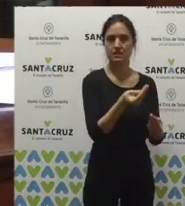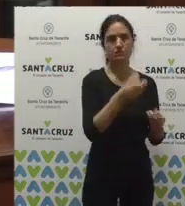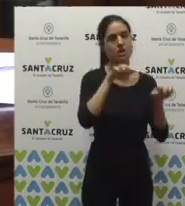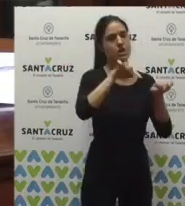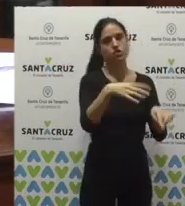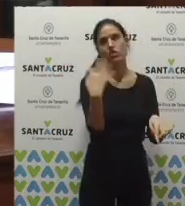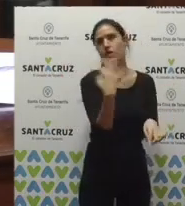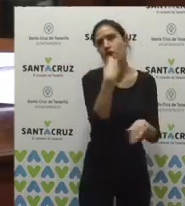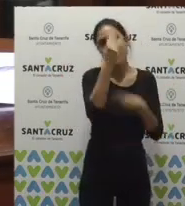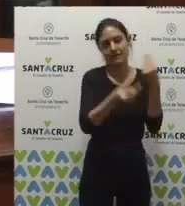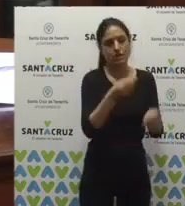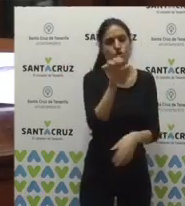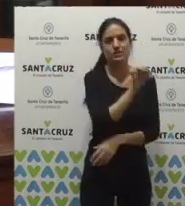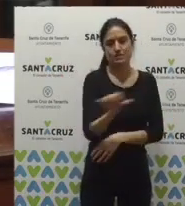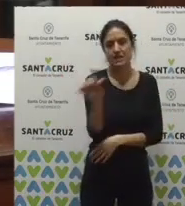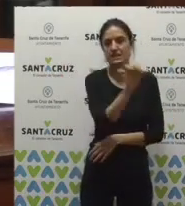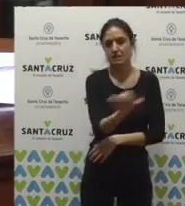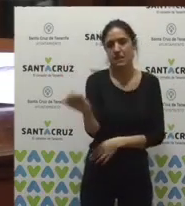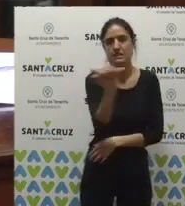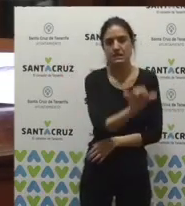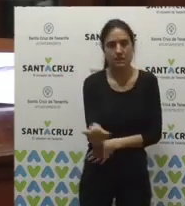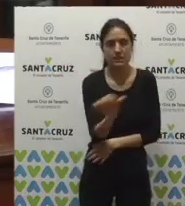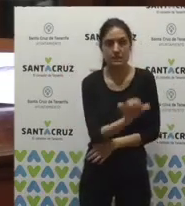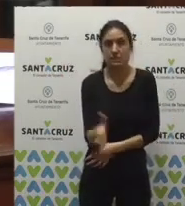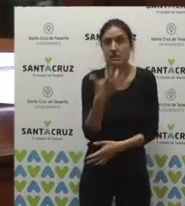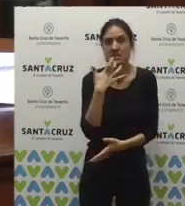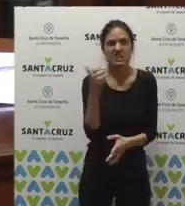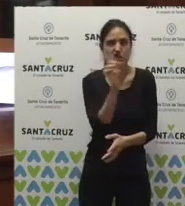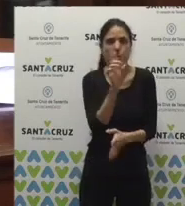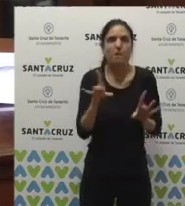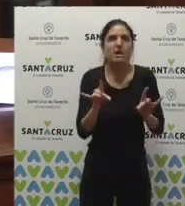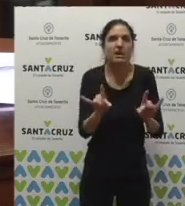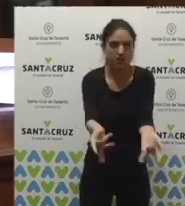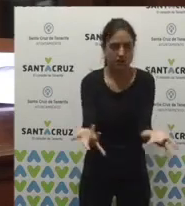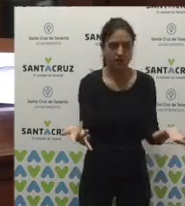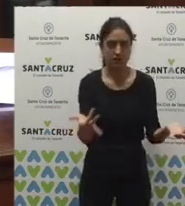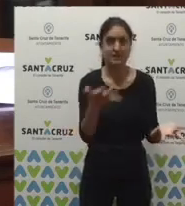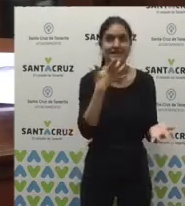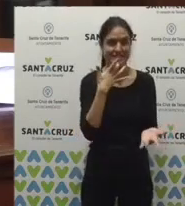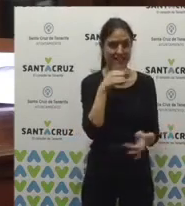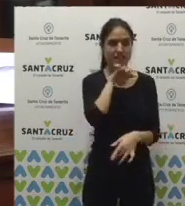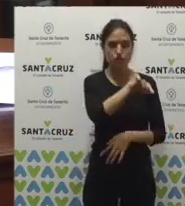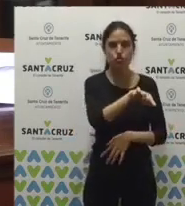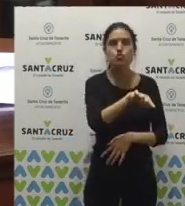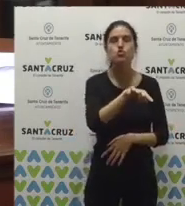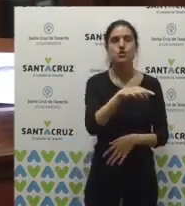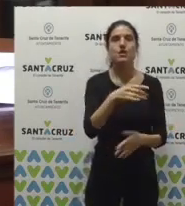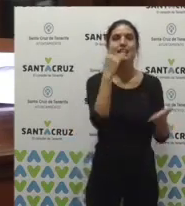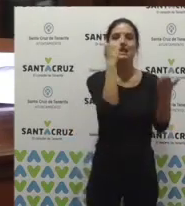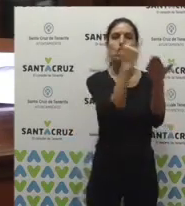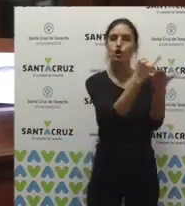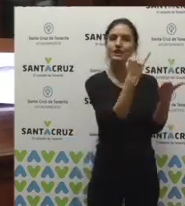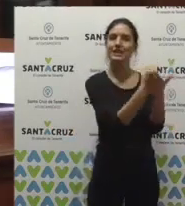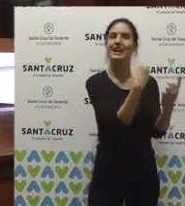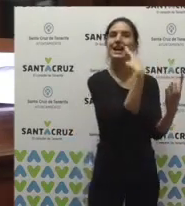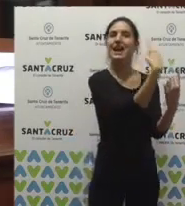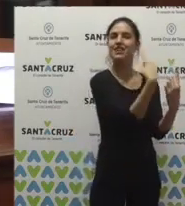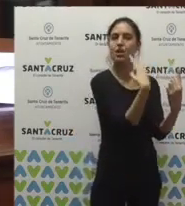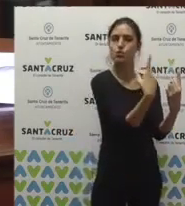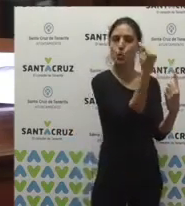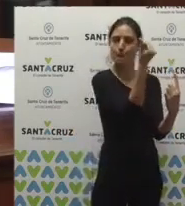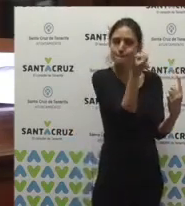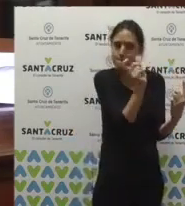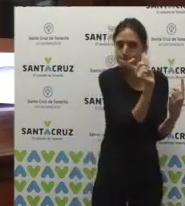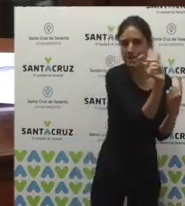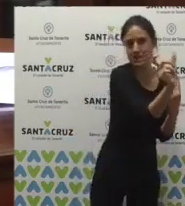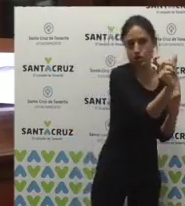semanal porque si no tiene absolutamente ningún tipo de sentido por tanto si multiplicamos cuánto cuesta cada uno de los test de con